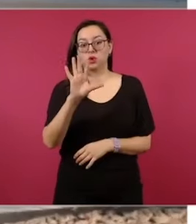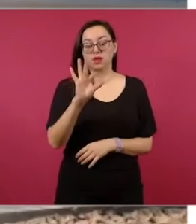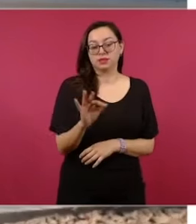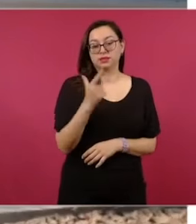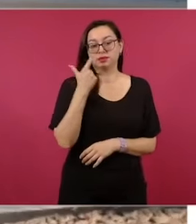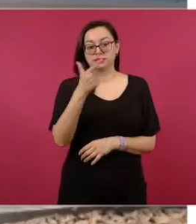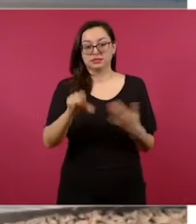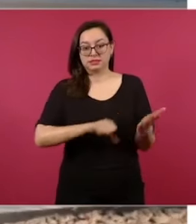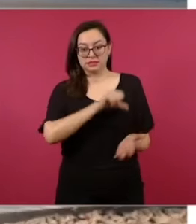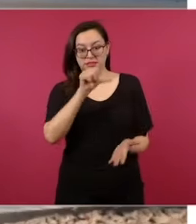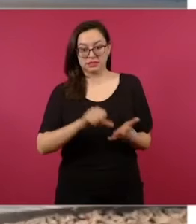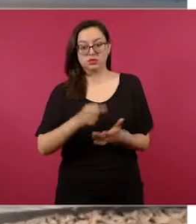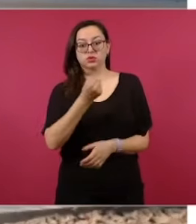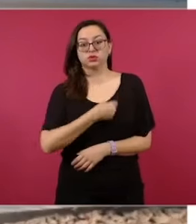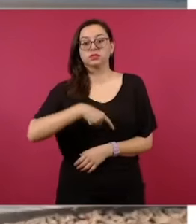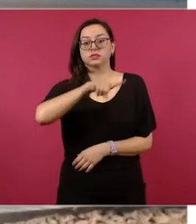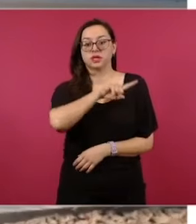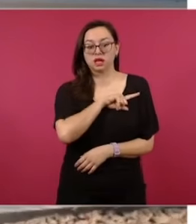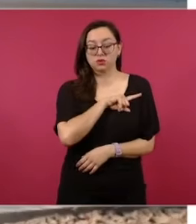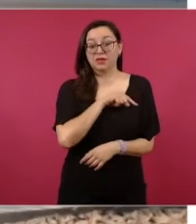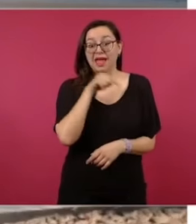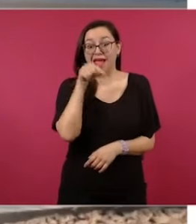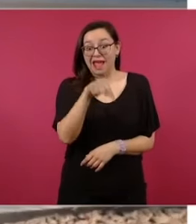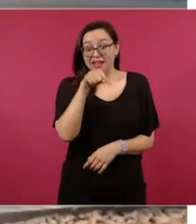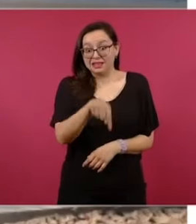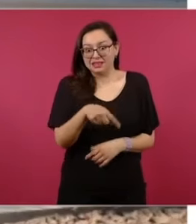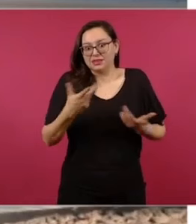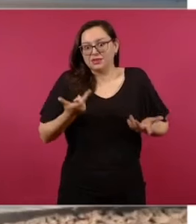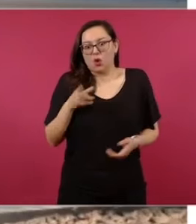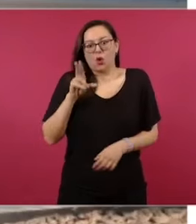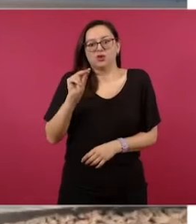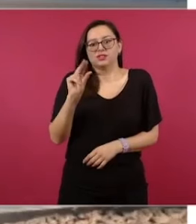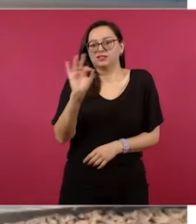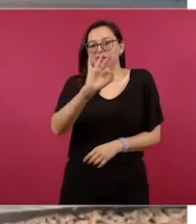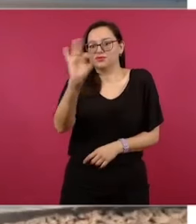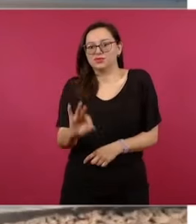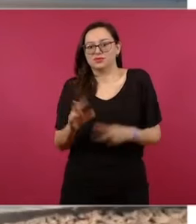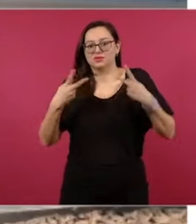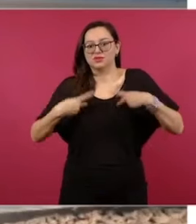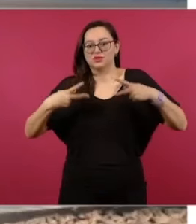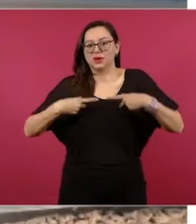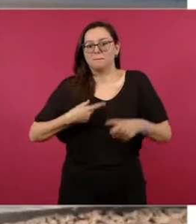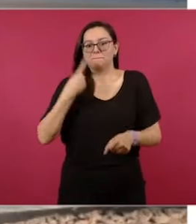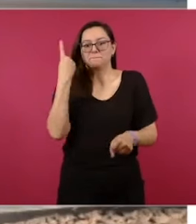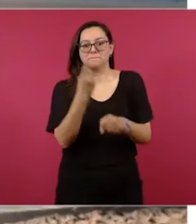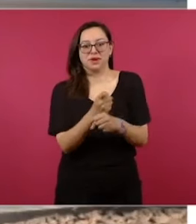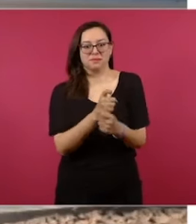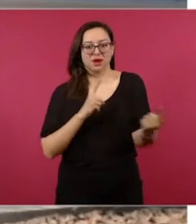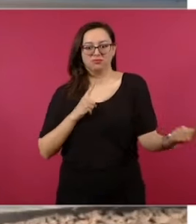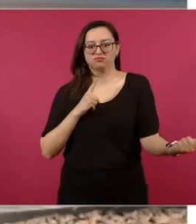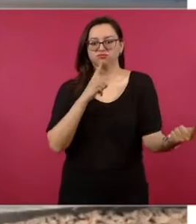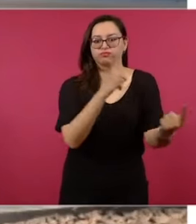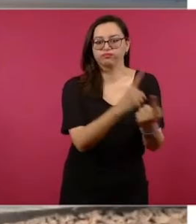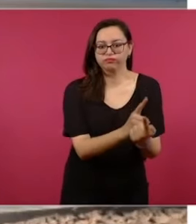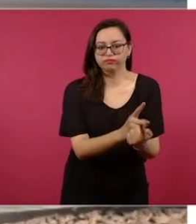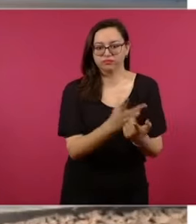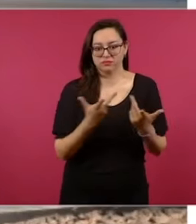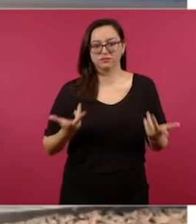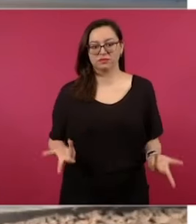nivel, donde se resuelven el 80% de los problemas de salud con una medida central que es